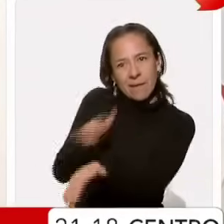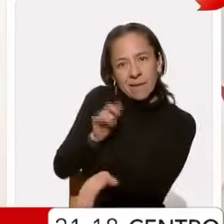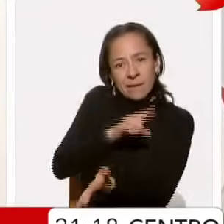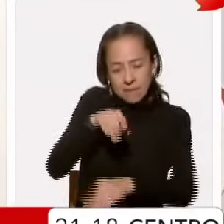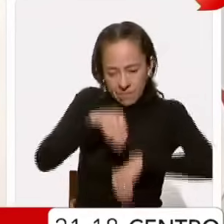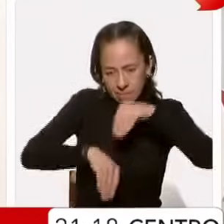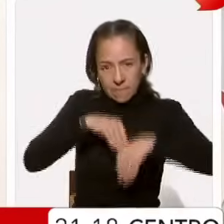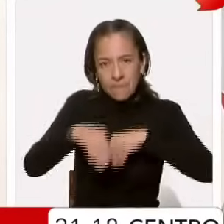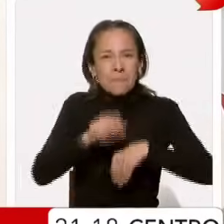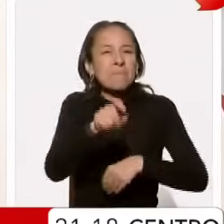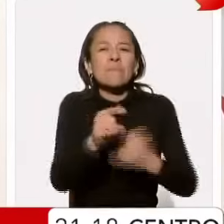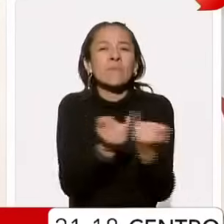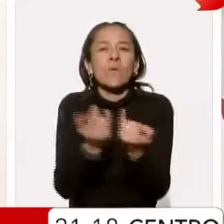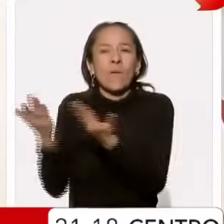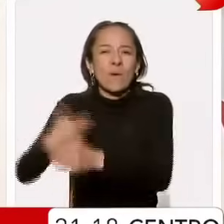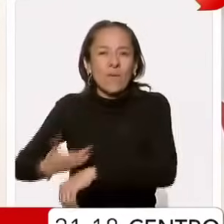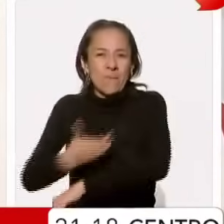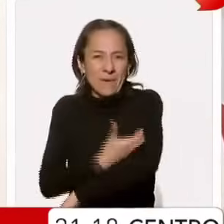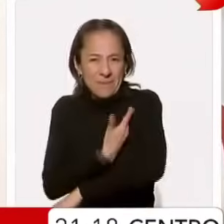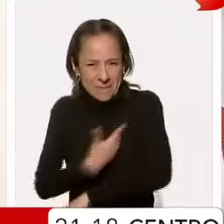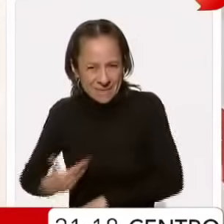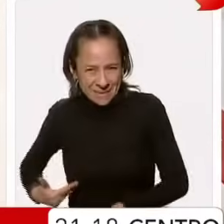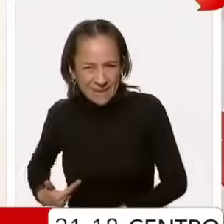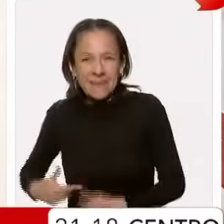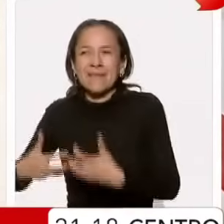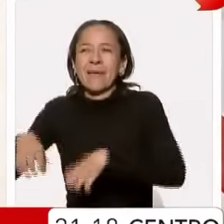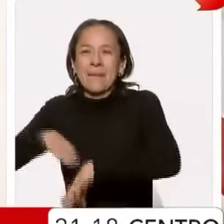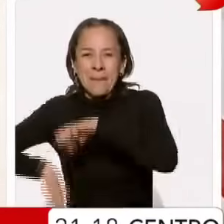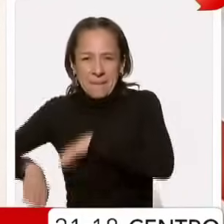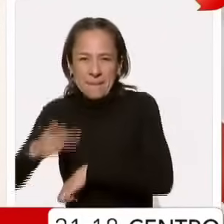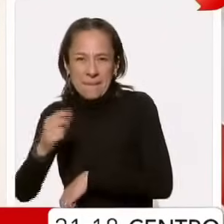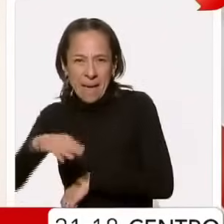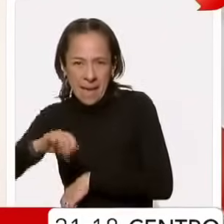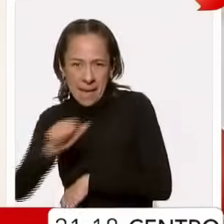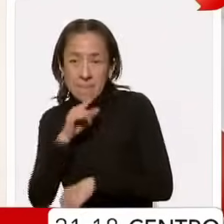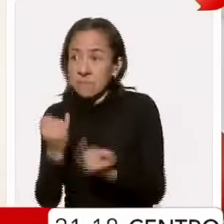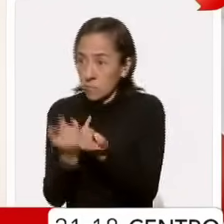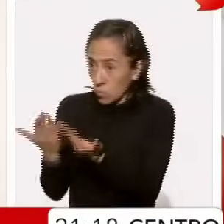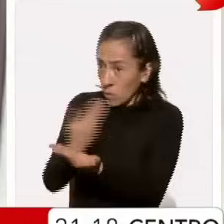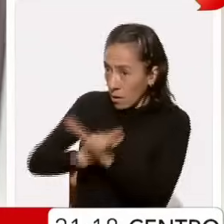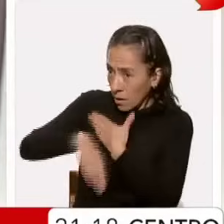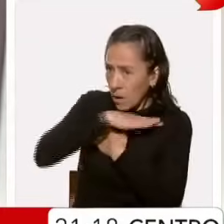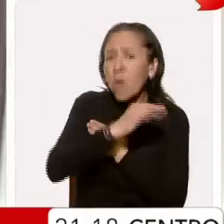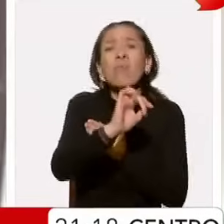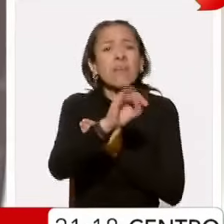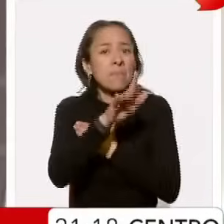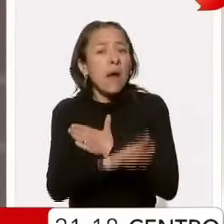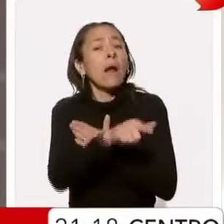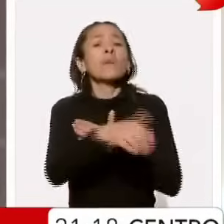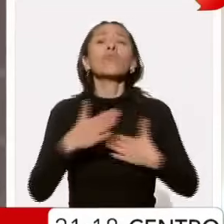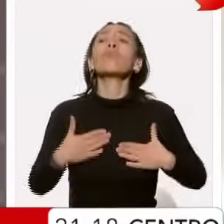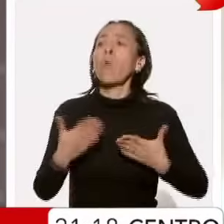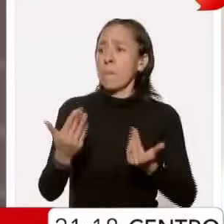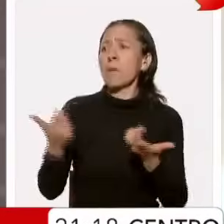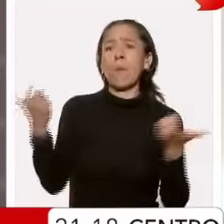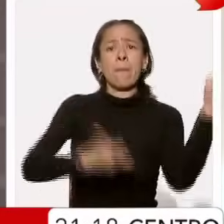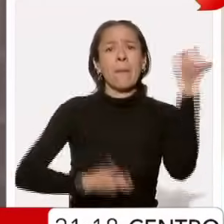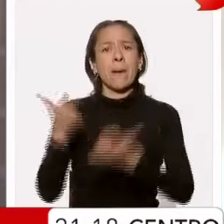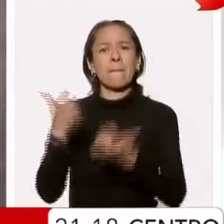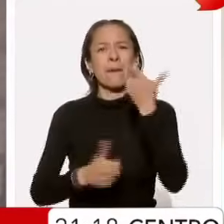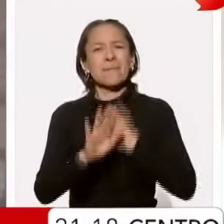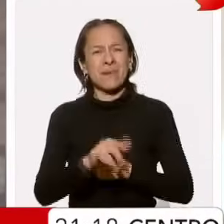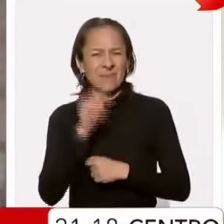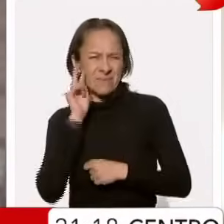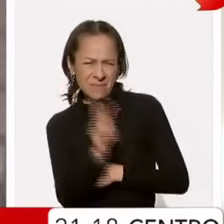que inviertas en Pemex y que no han parado eso, o con Claudia Sheinbaum que pide inversiones, que su imagen, que su voz, pero que no son